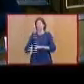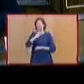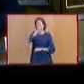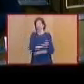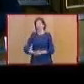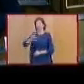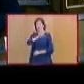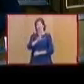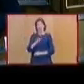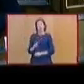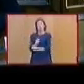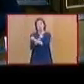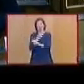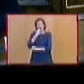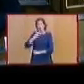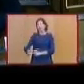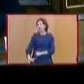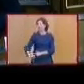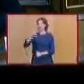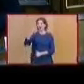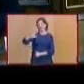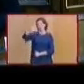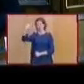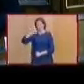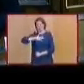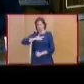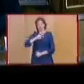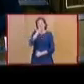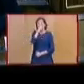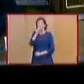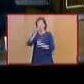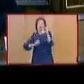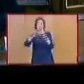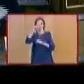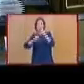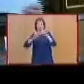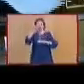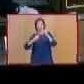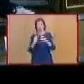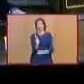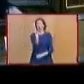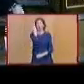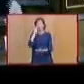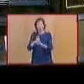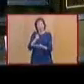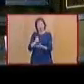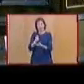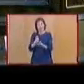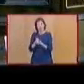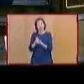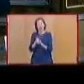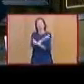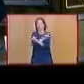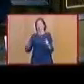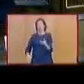juvenil más alta de toda la comunidad europea y el 20% de las pensiones en Canarias son pensiones no contributivas.